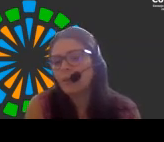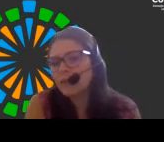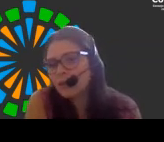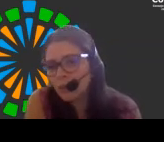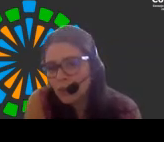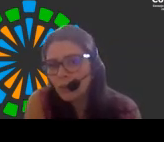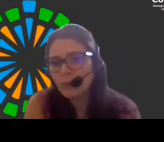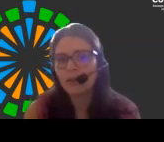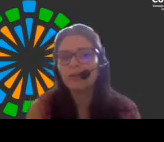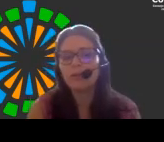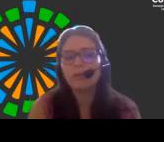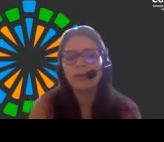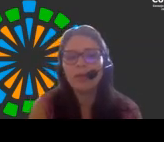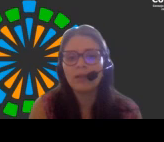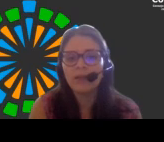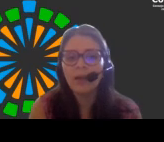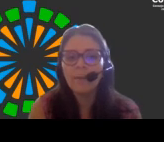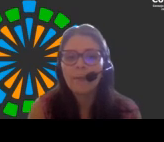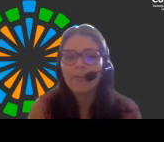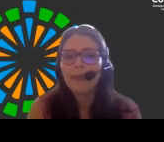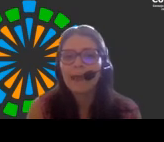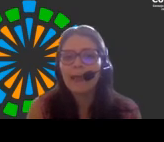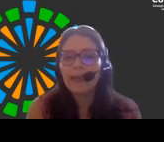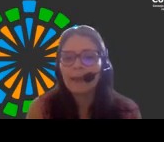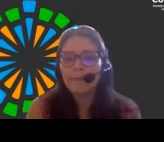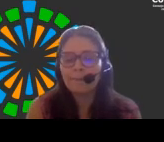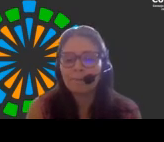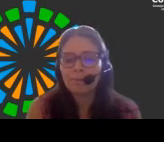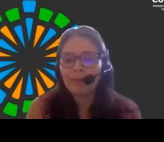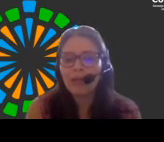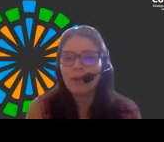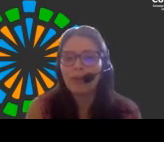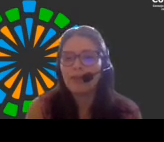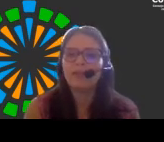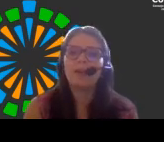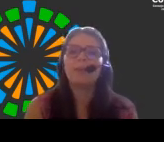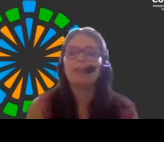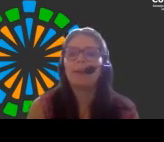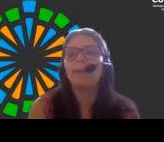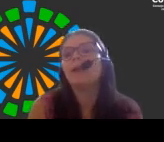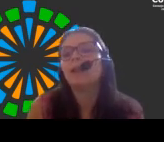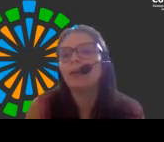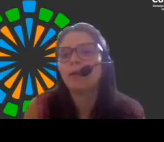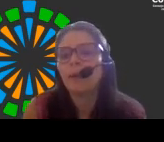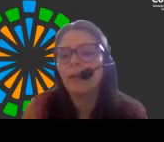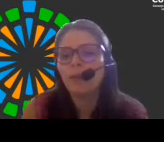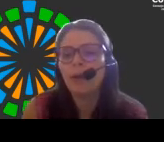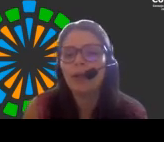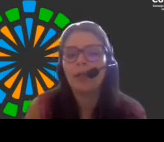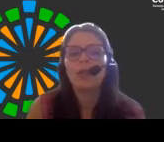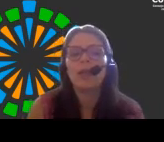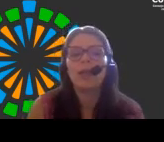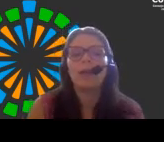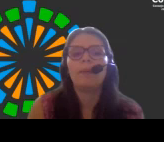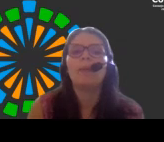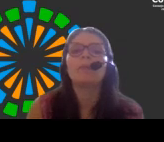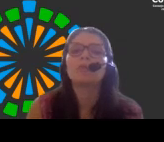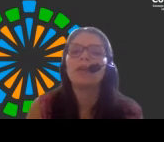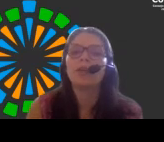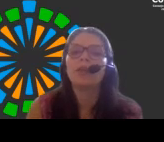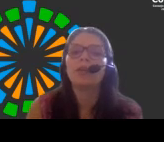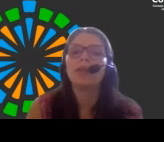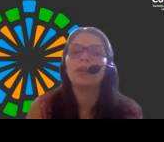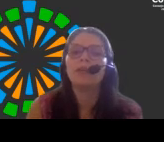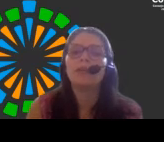obviamente es gratuito porque es un servicio del estado y como les decía Pues en la página del conapsis pueden